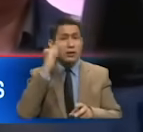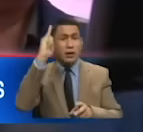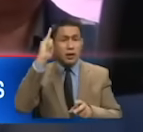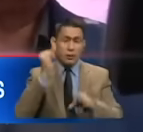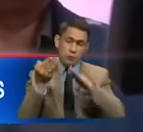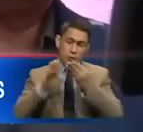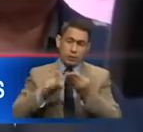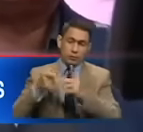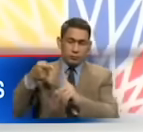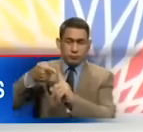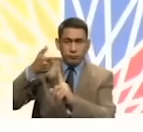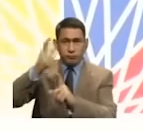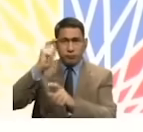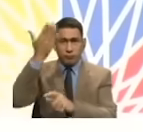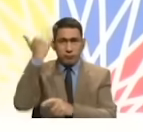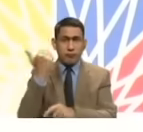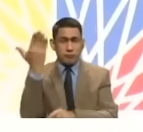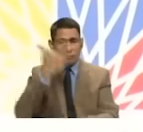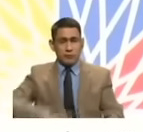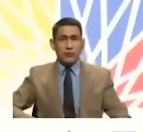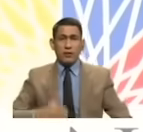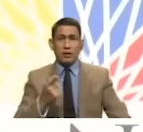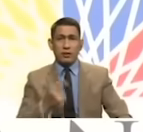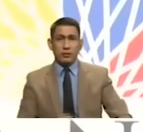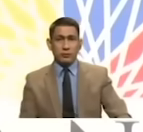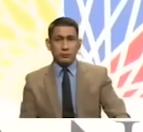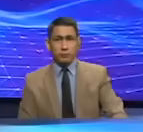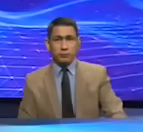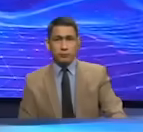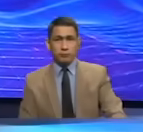pueden existir. Daniel Borja, TC Televisión.